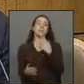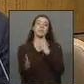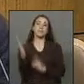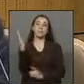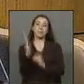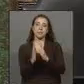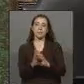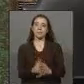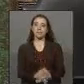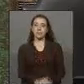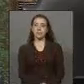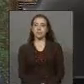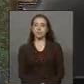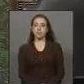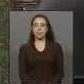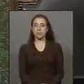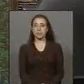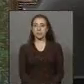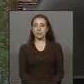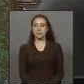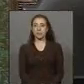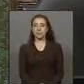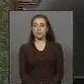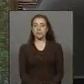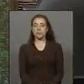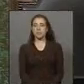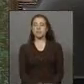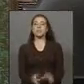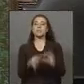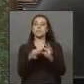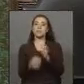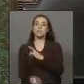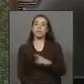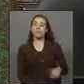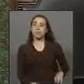Muchas gracias, diputado Walker. Tiene la palabra el diputado Raúl.